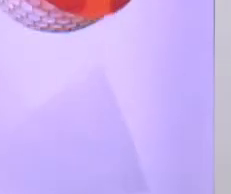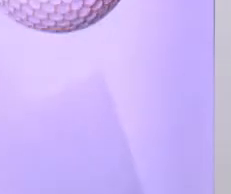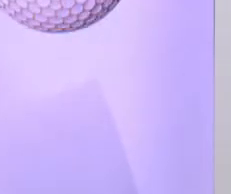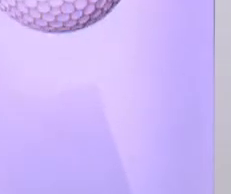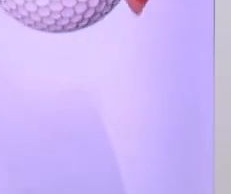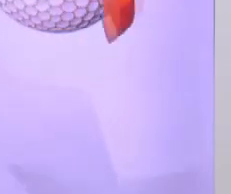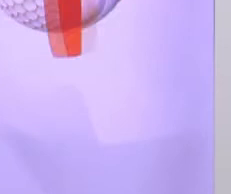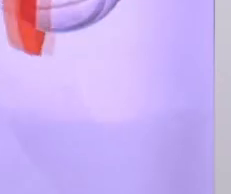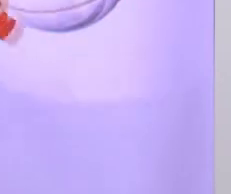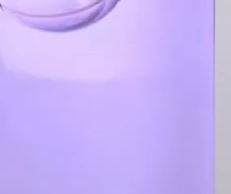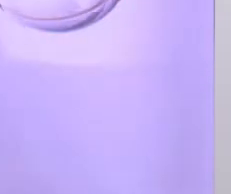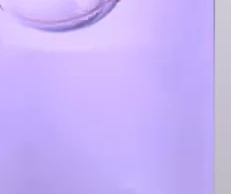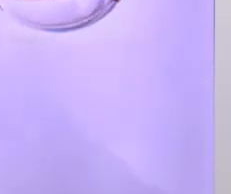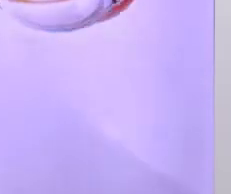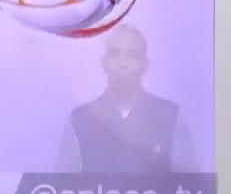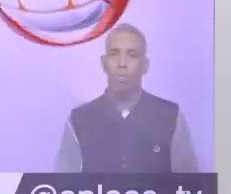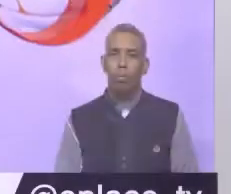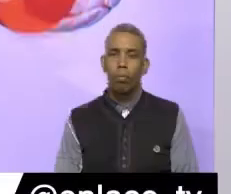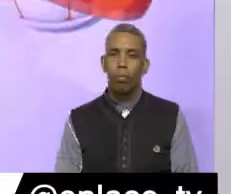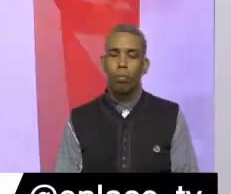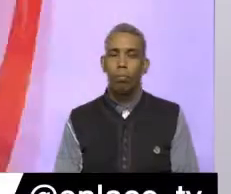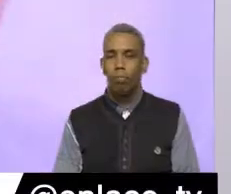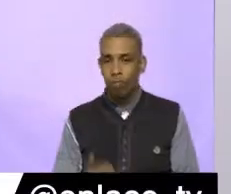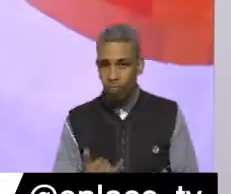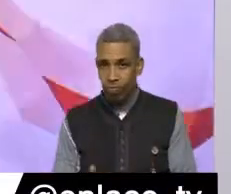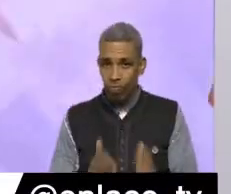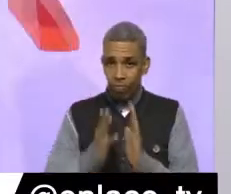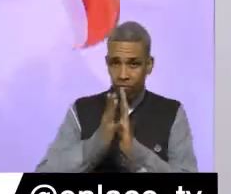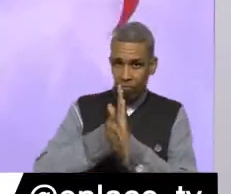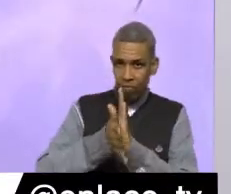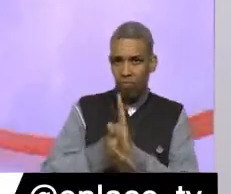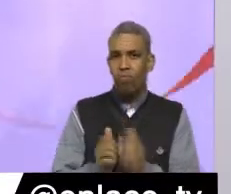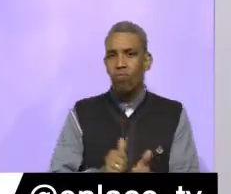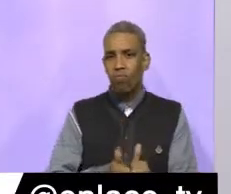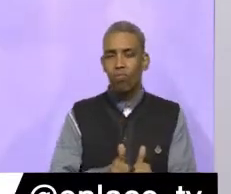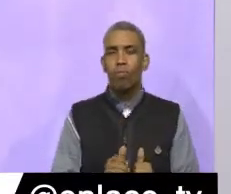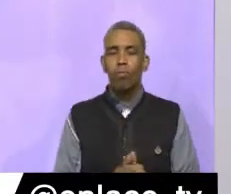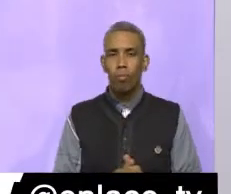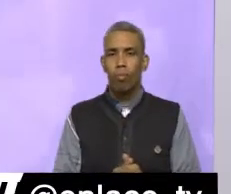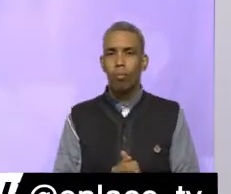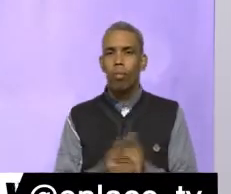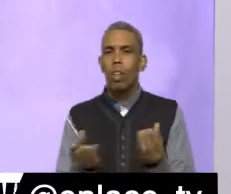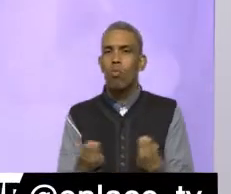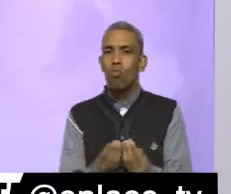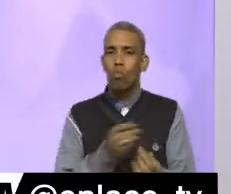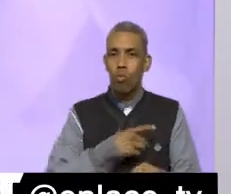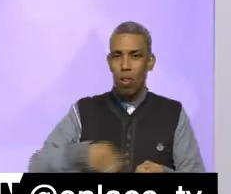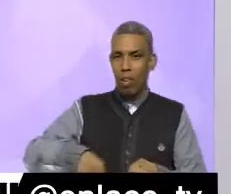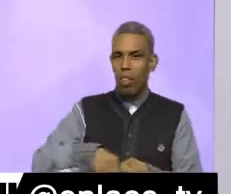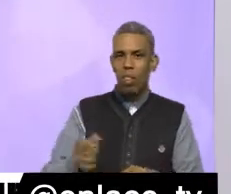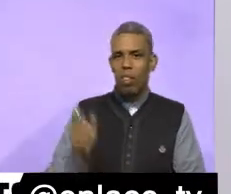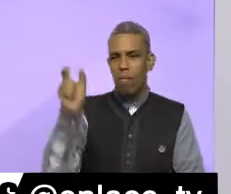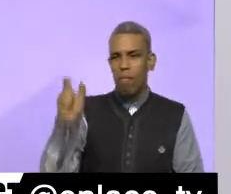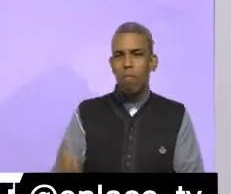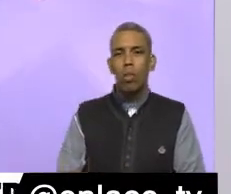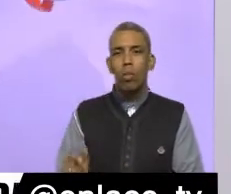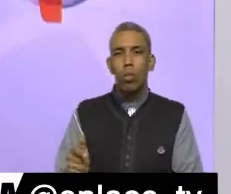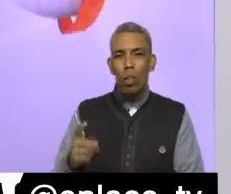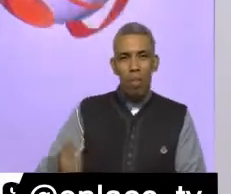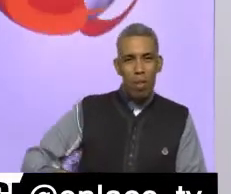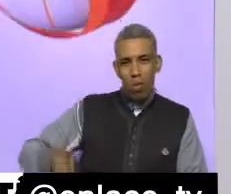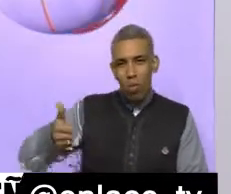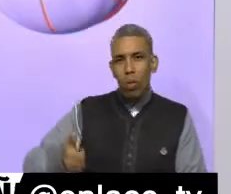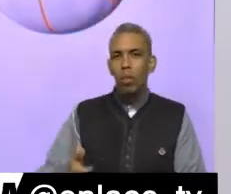Bienvenidos a la información deportiva de Enlace Noticias. El cuerpo directivo de la Alianza Petrolera presentó al nuevo director técnico del Once